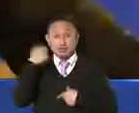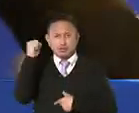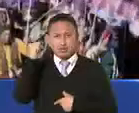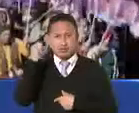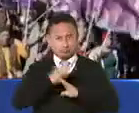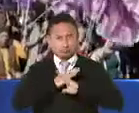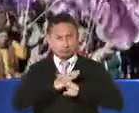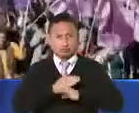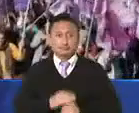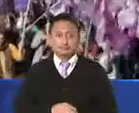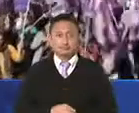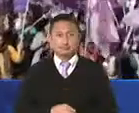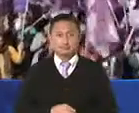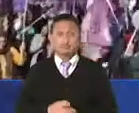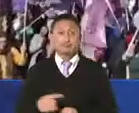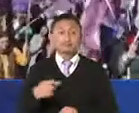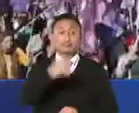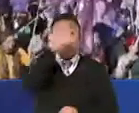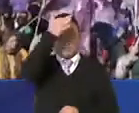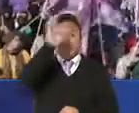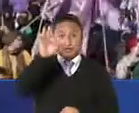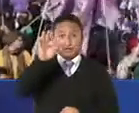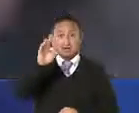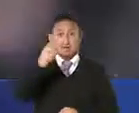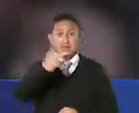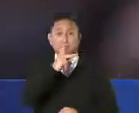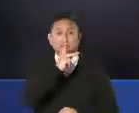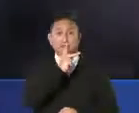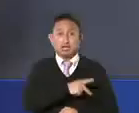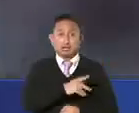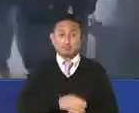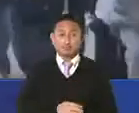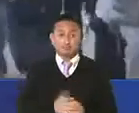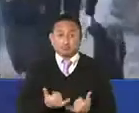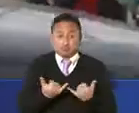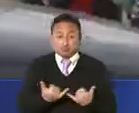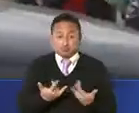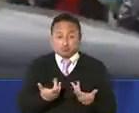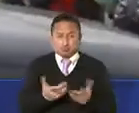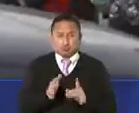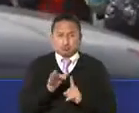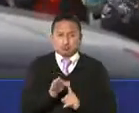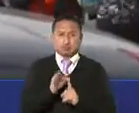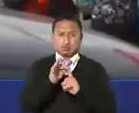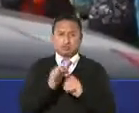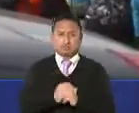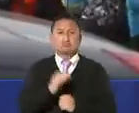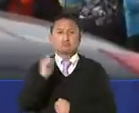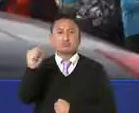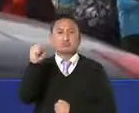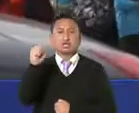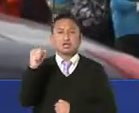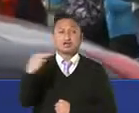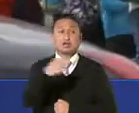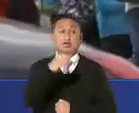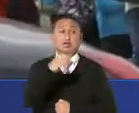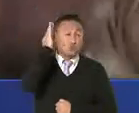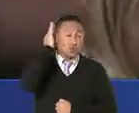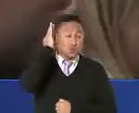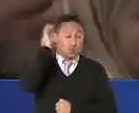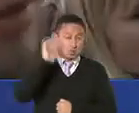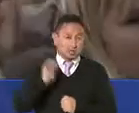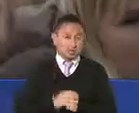desde francia estaban distantes sólo que esta vez con un llamado especial derechos por las mujeres que huyen de la guerra de ucrania y rusia